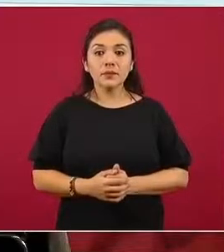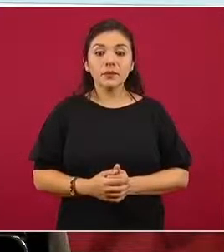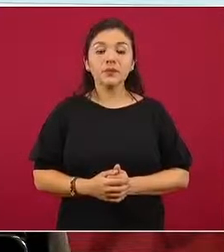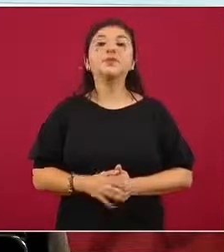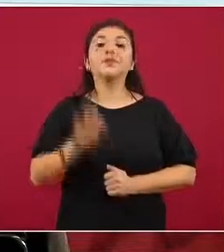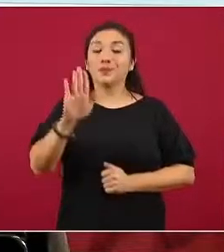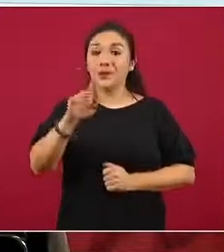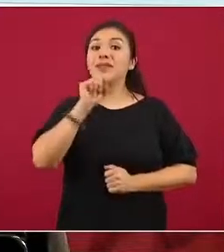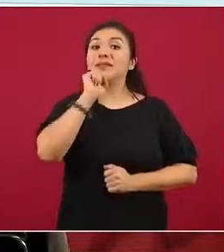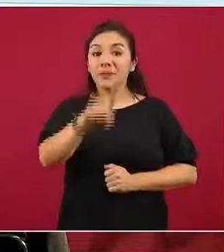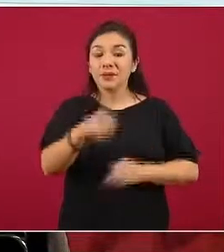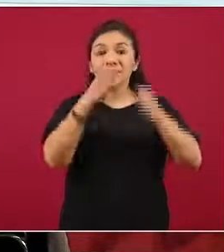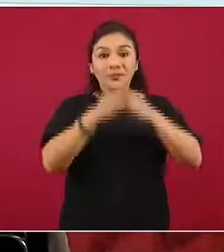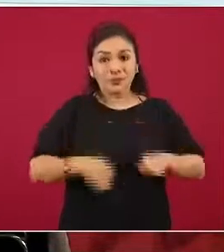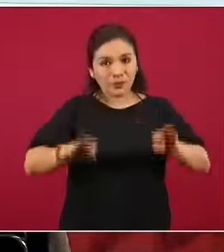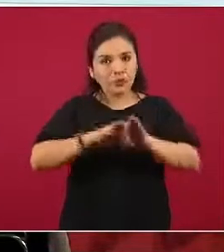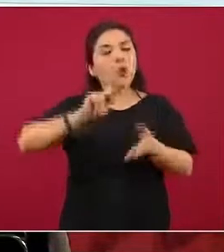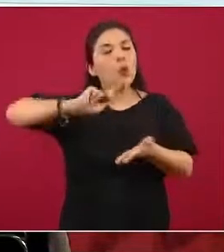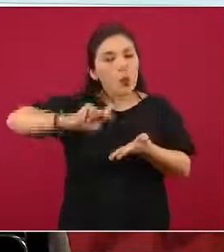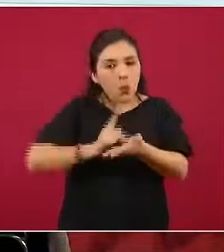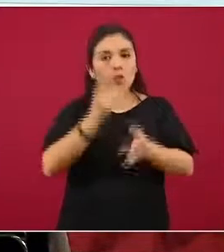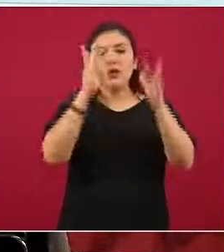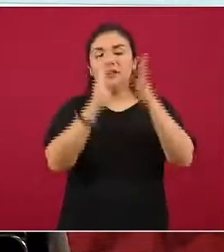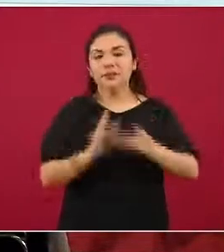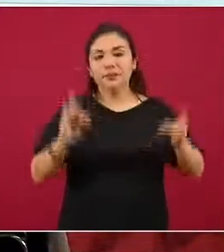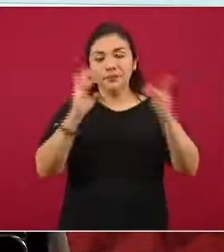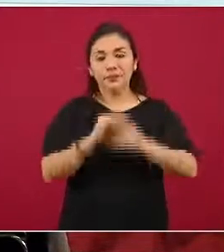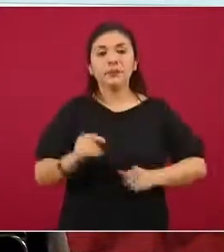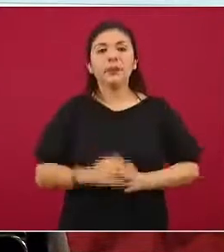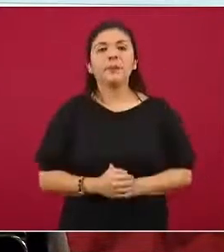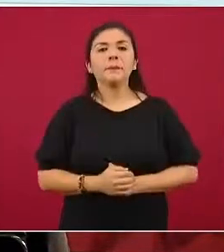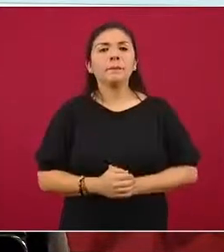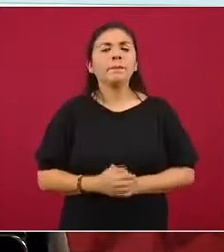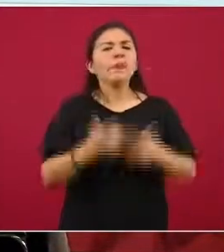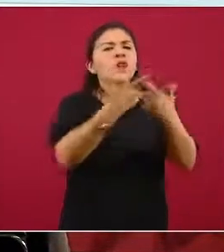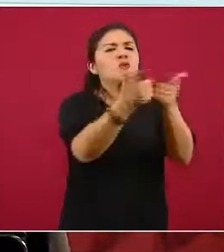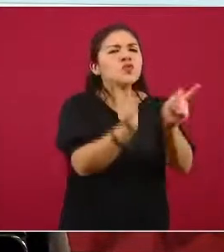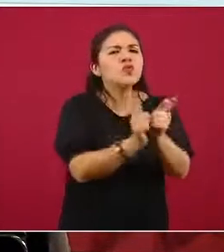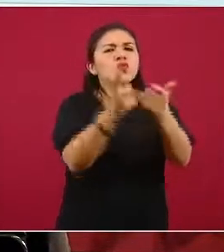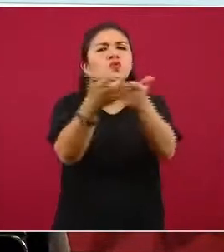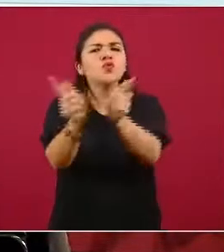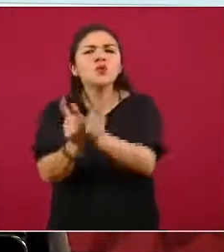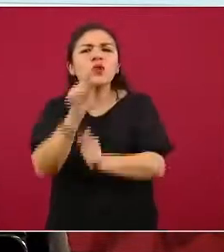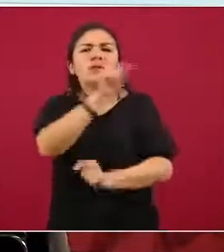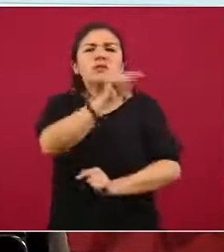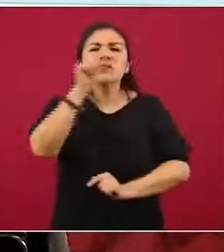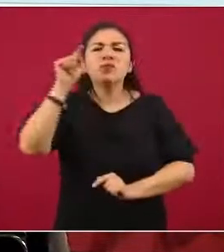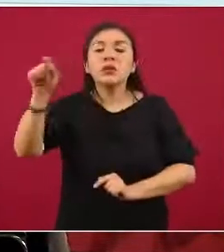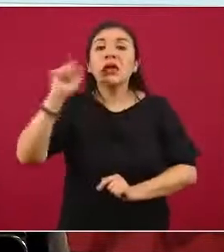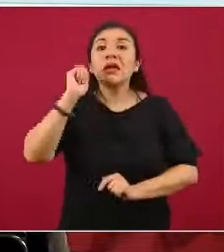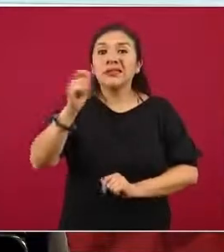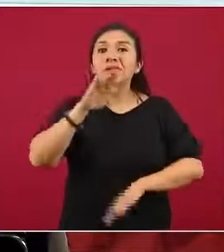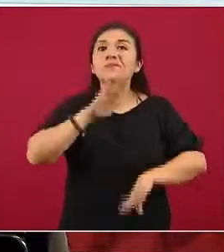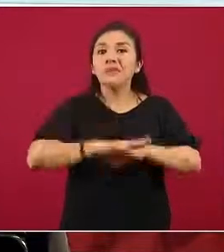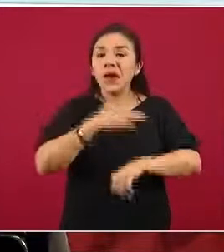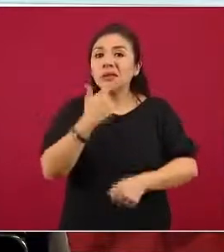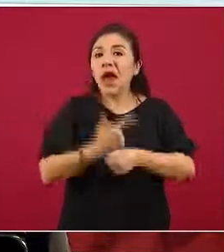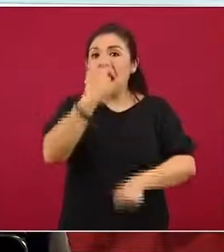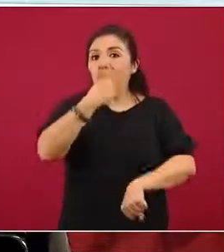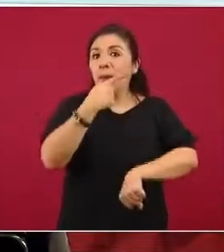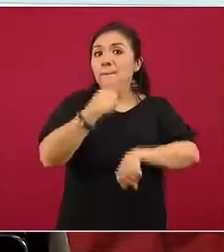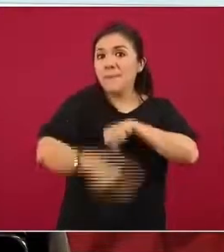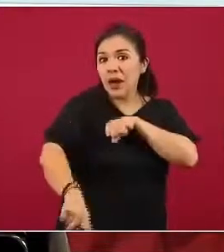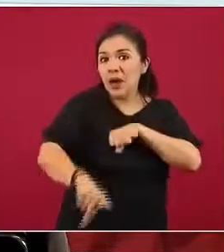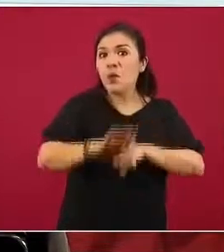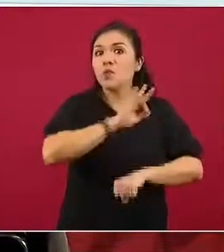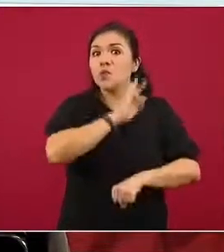También es muy importante nuevamente enfatizar aquellos grupos, ¿no?, que consideramos como los grupos que tienen el riesgo